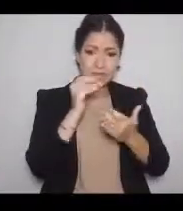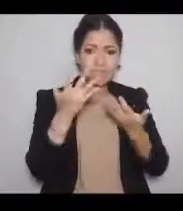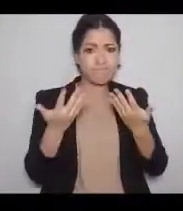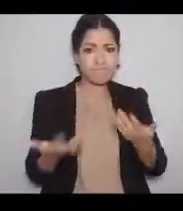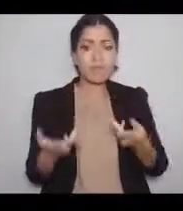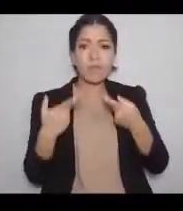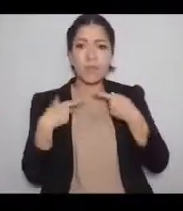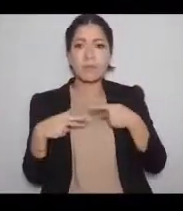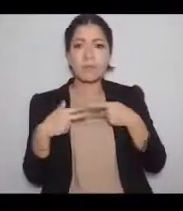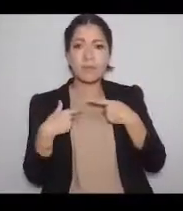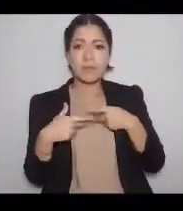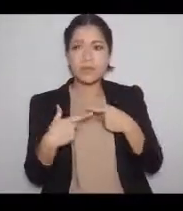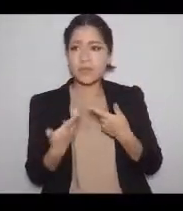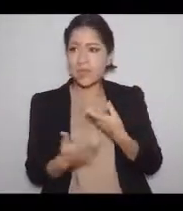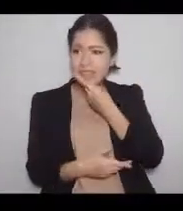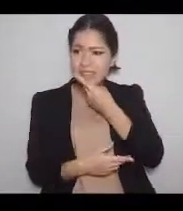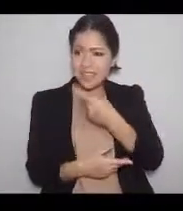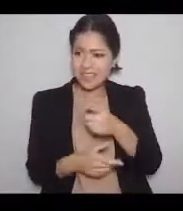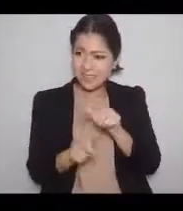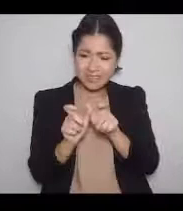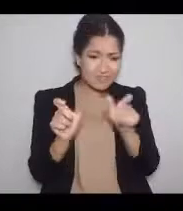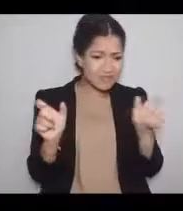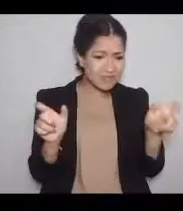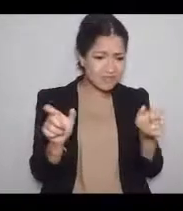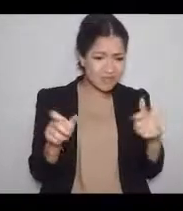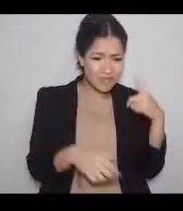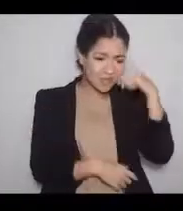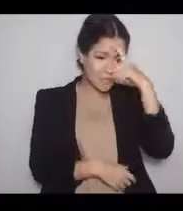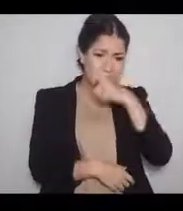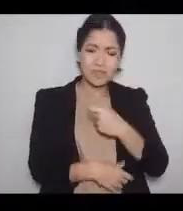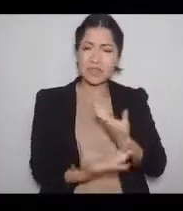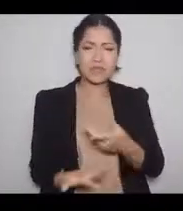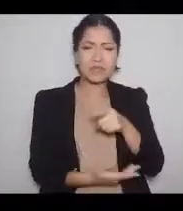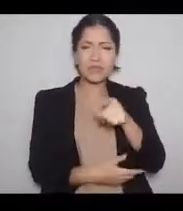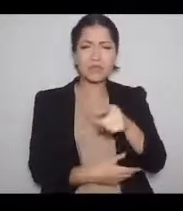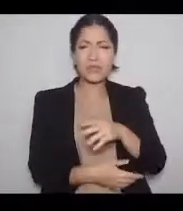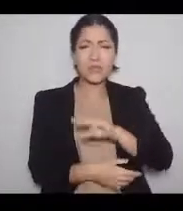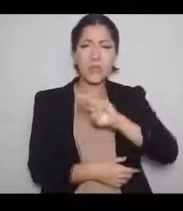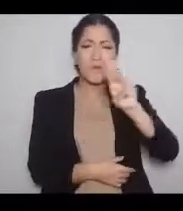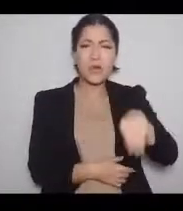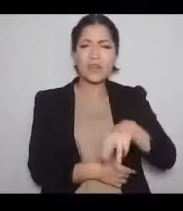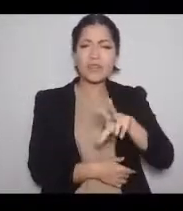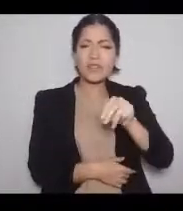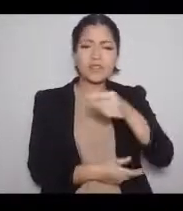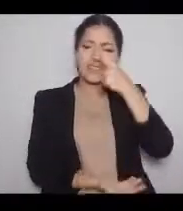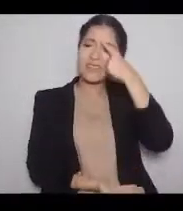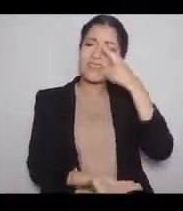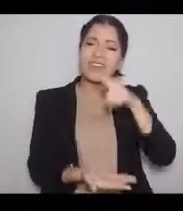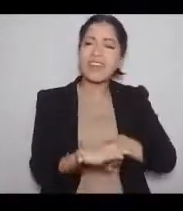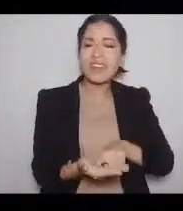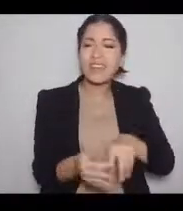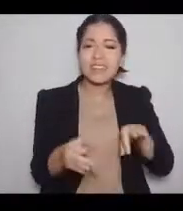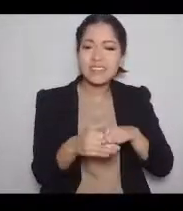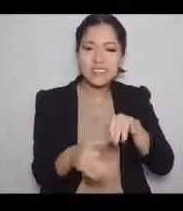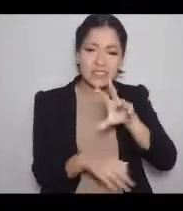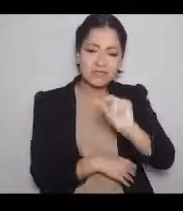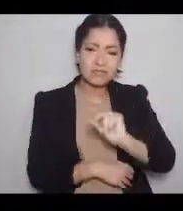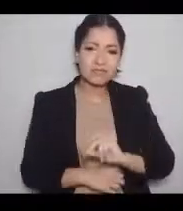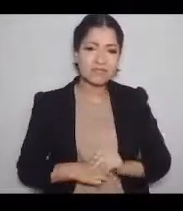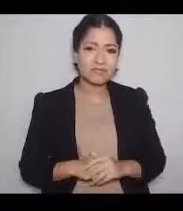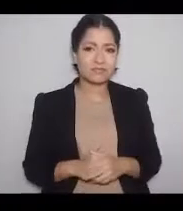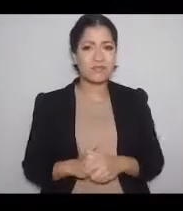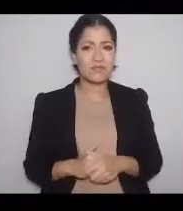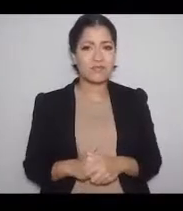Pero pues, si es un certificado de salud. Lo único saludable que tengo es eso, la elocuencia. Tienes